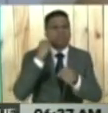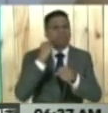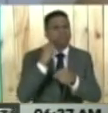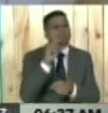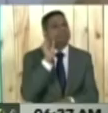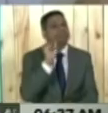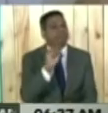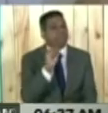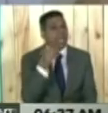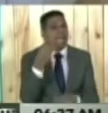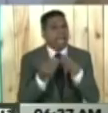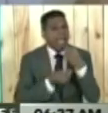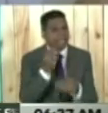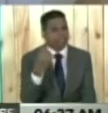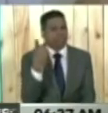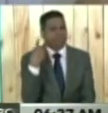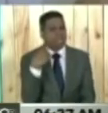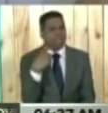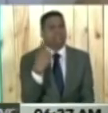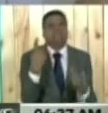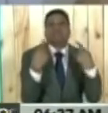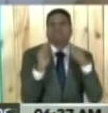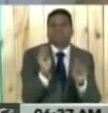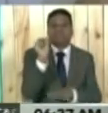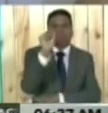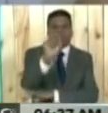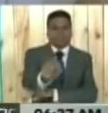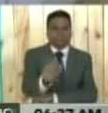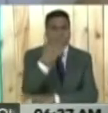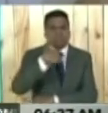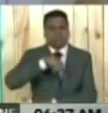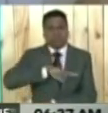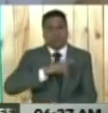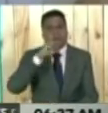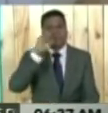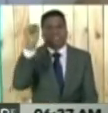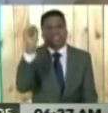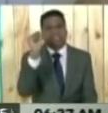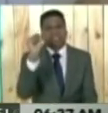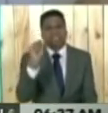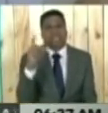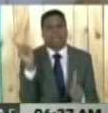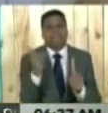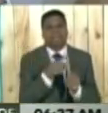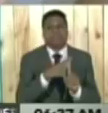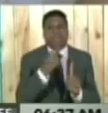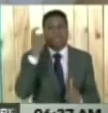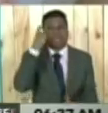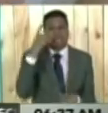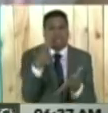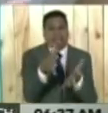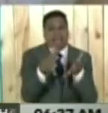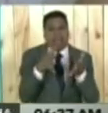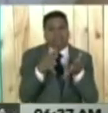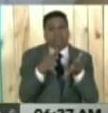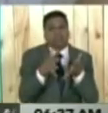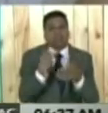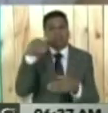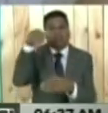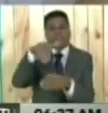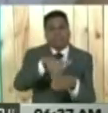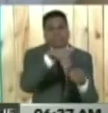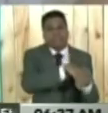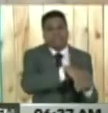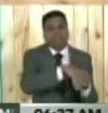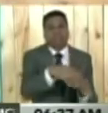Ellos han pretendido derrocar a nuestro presidente Maduro desde el primer día que ganó legítimamente